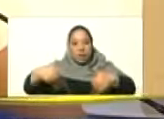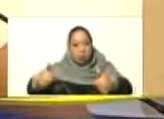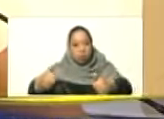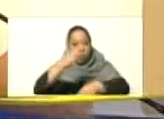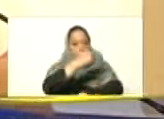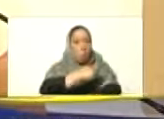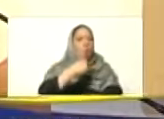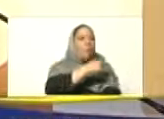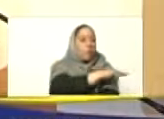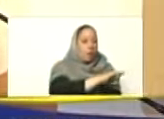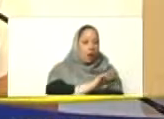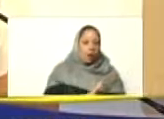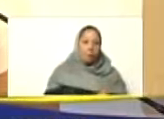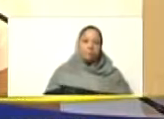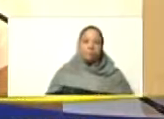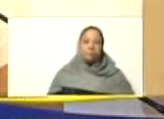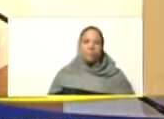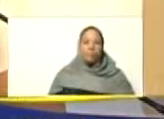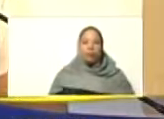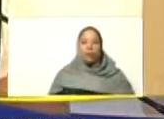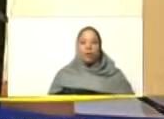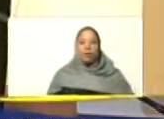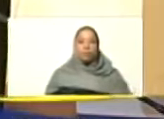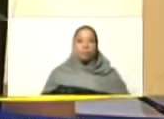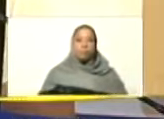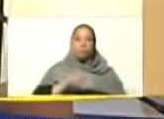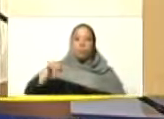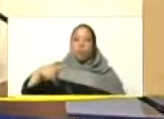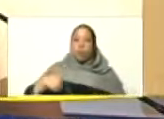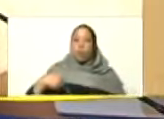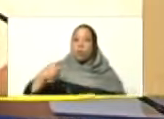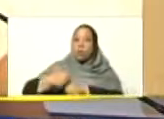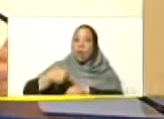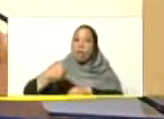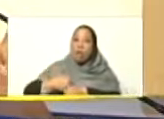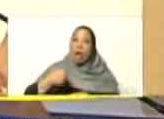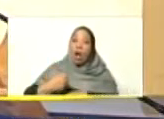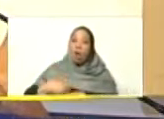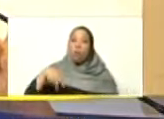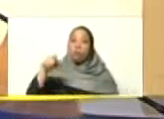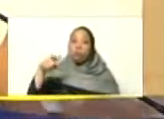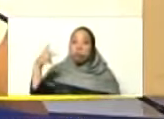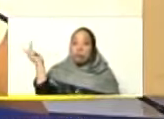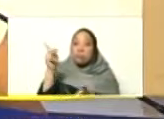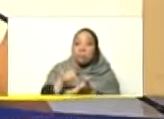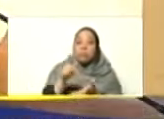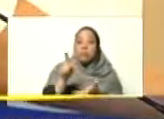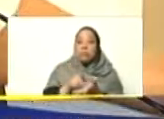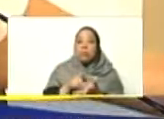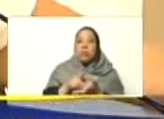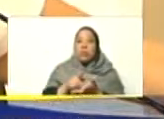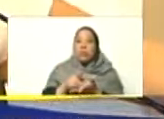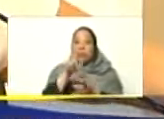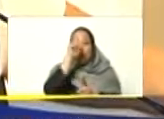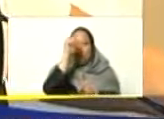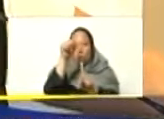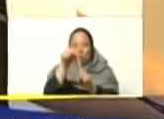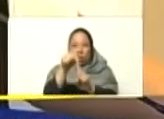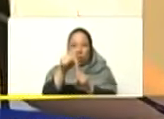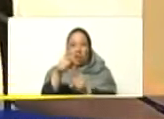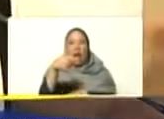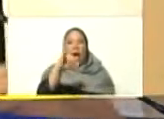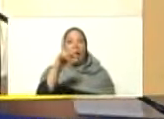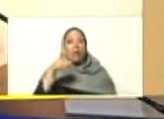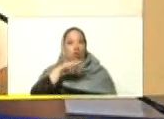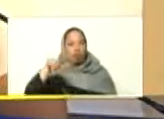observar la gran participación de nuestras brigadas. Nosotros estábamos jugando adelantado porque ya teníamos la